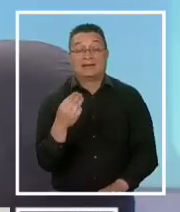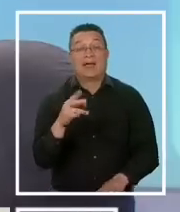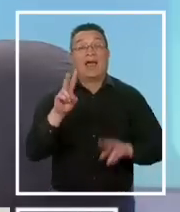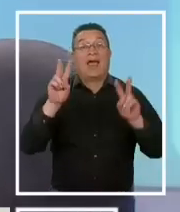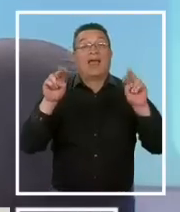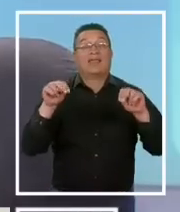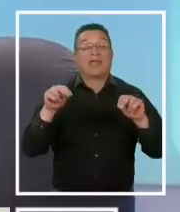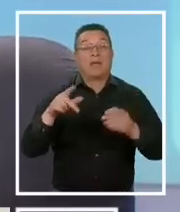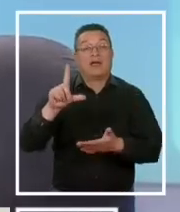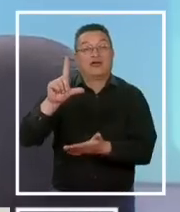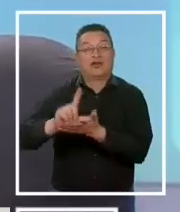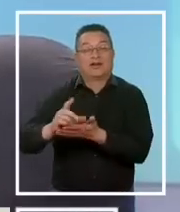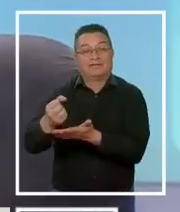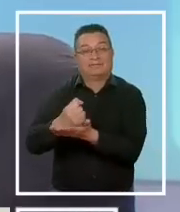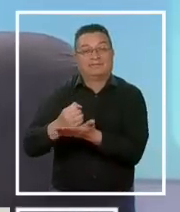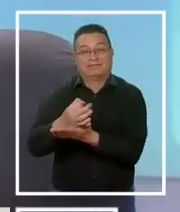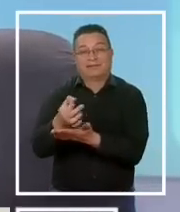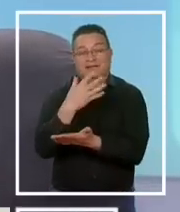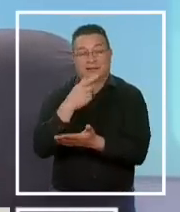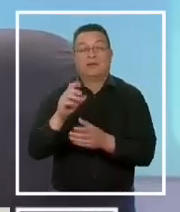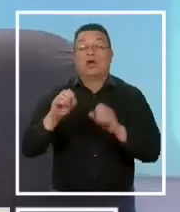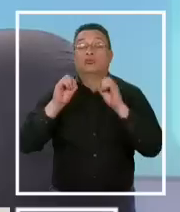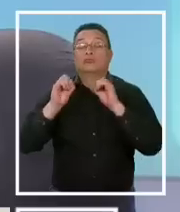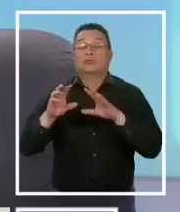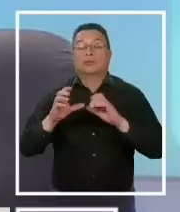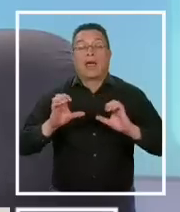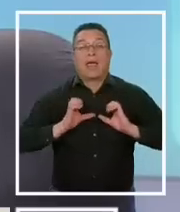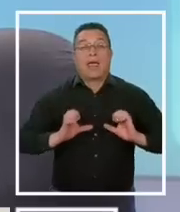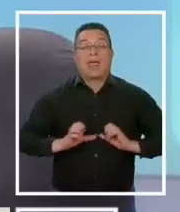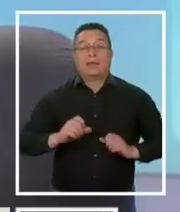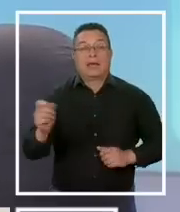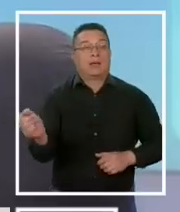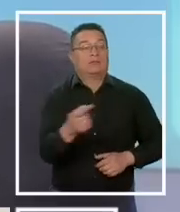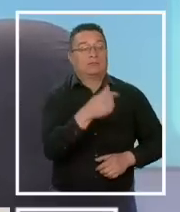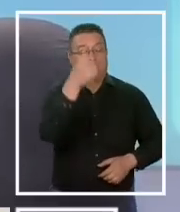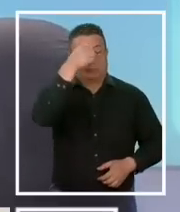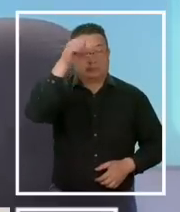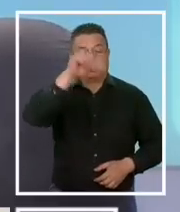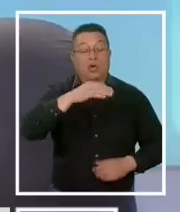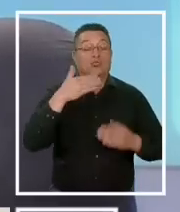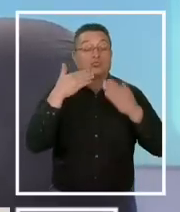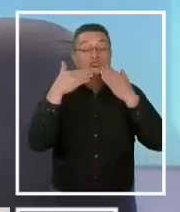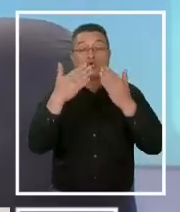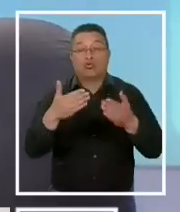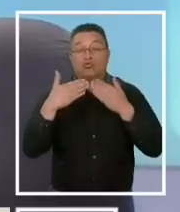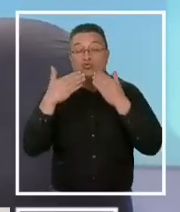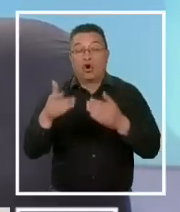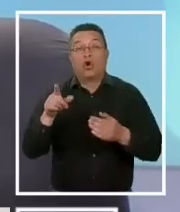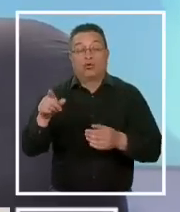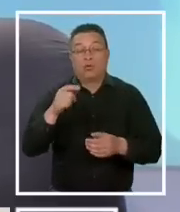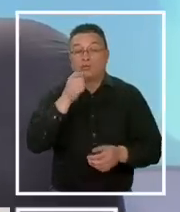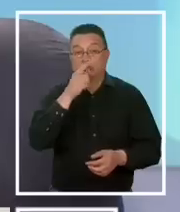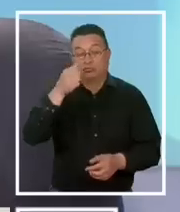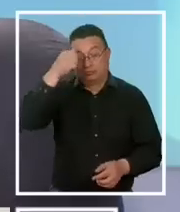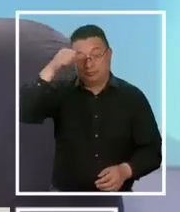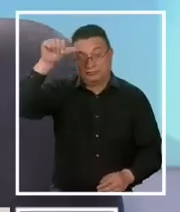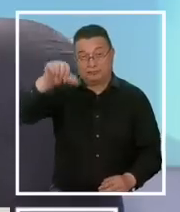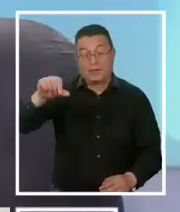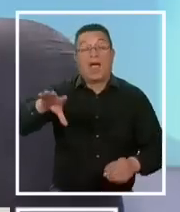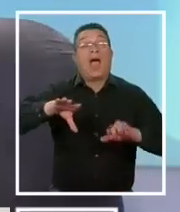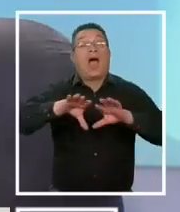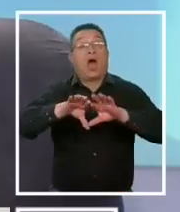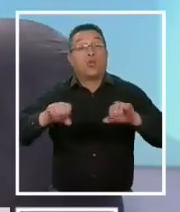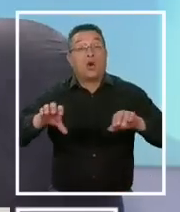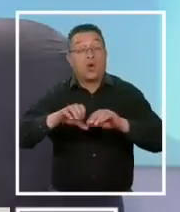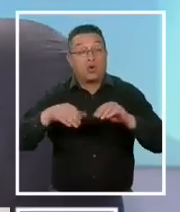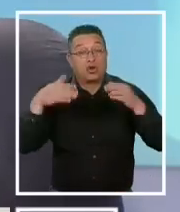farmacia que establece clases de éticas se fueron públicas cierto y donaciones por parte de los ejecutivos imputados un acuerdo al